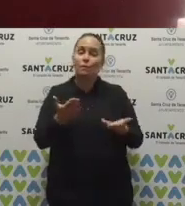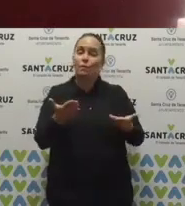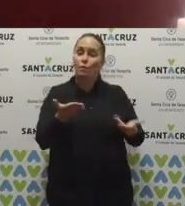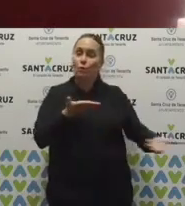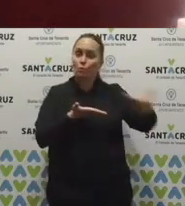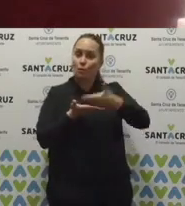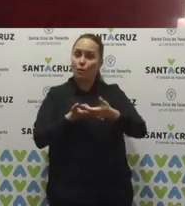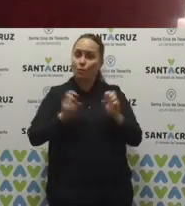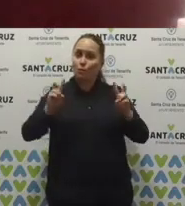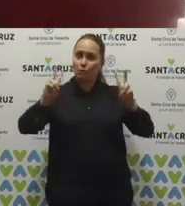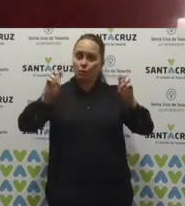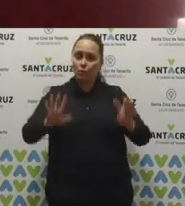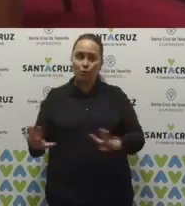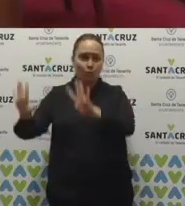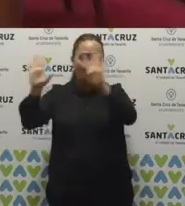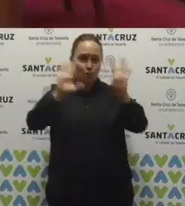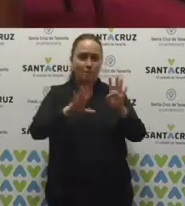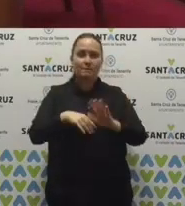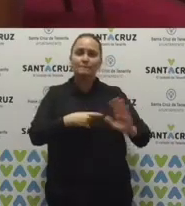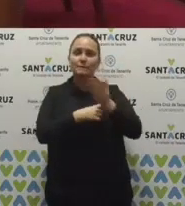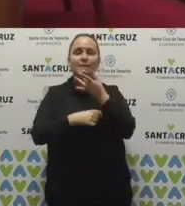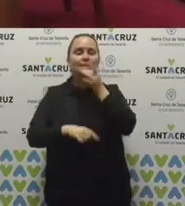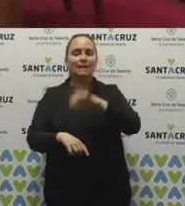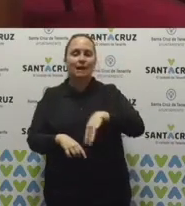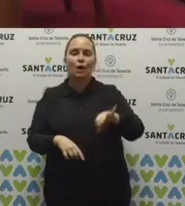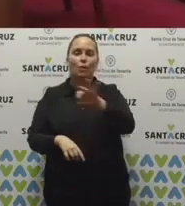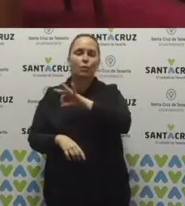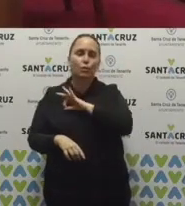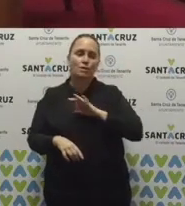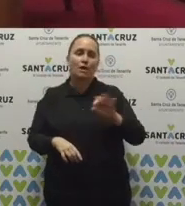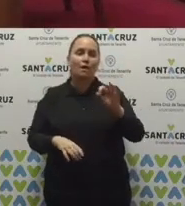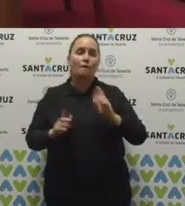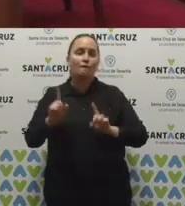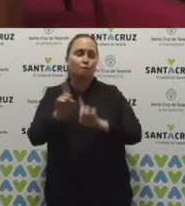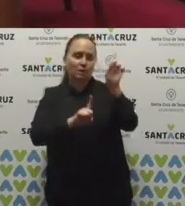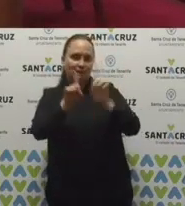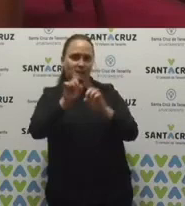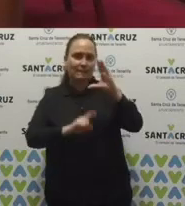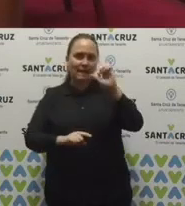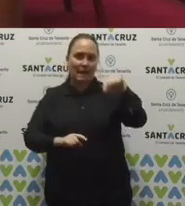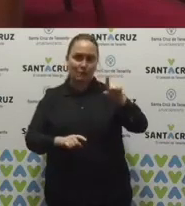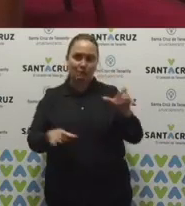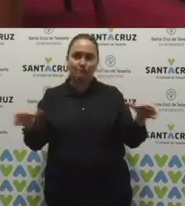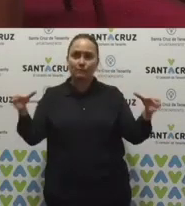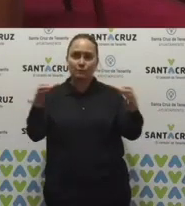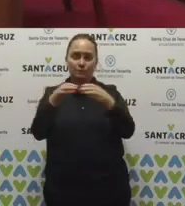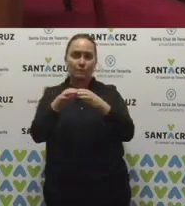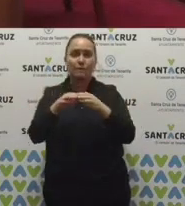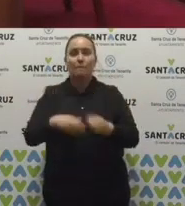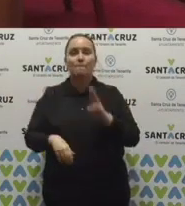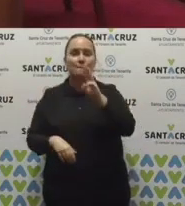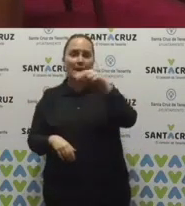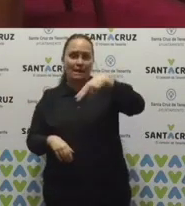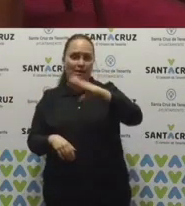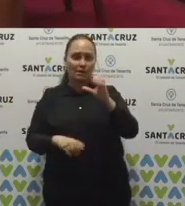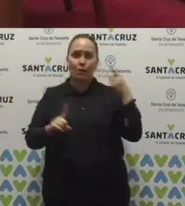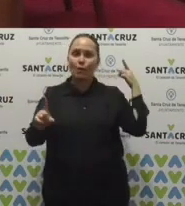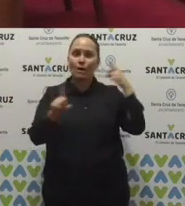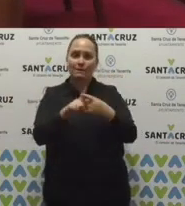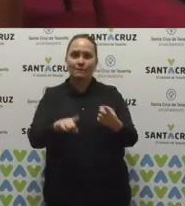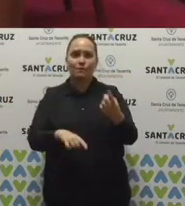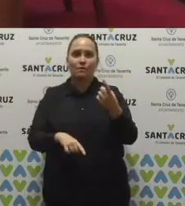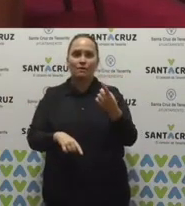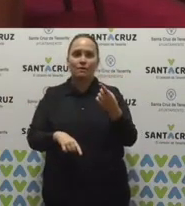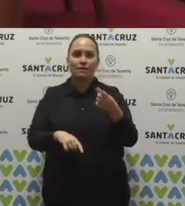que presenta doña inmaculada fuentes cano concejales del grupo coalición canaria pene se para la redistribución del alumnado de los centros educativos de anaga y